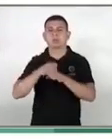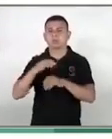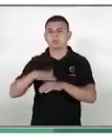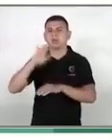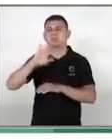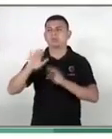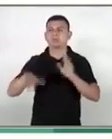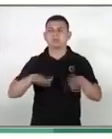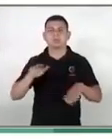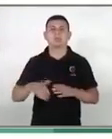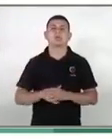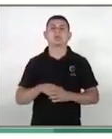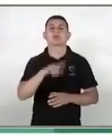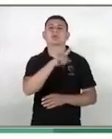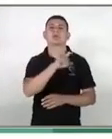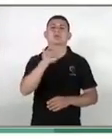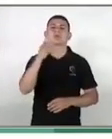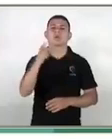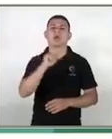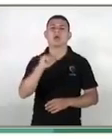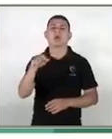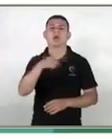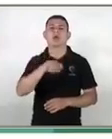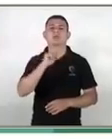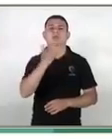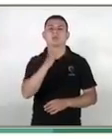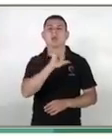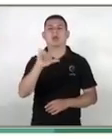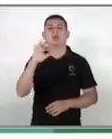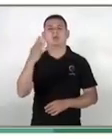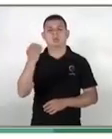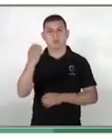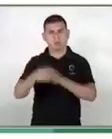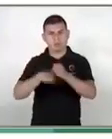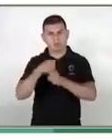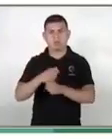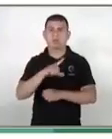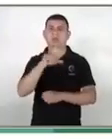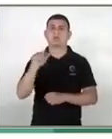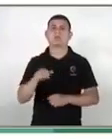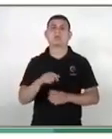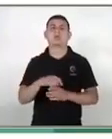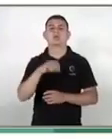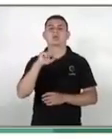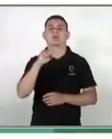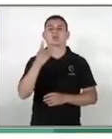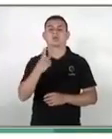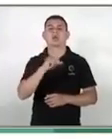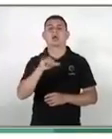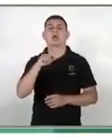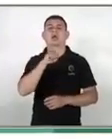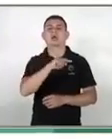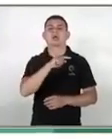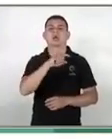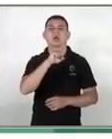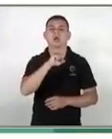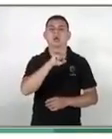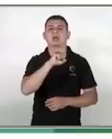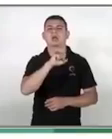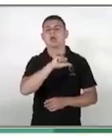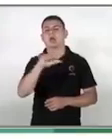más, 128 en la población de 50 a 59 años y 62 en el grupo de 60